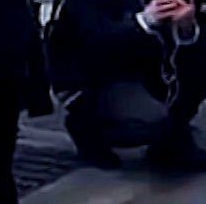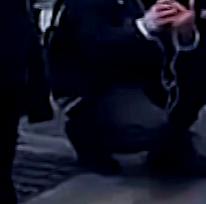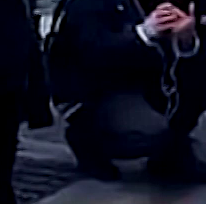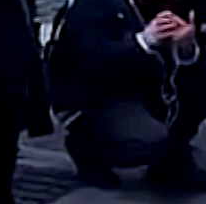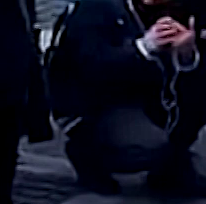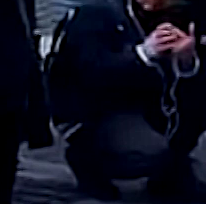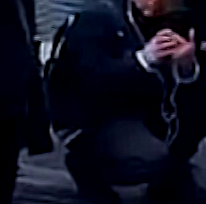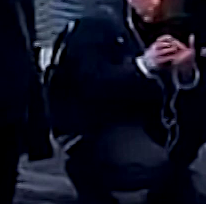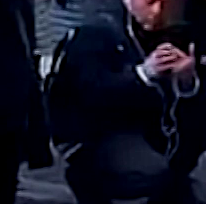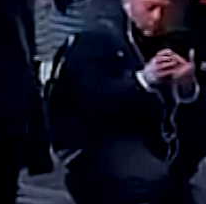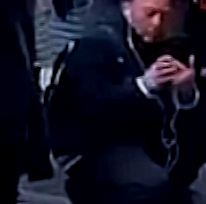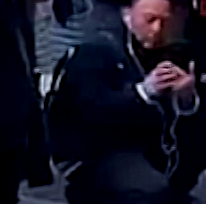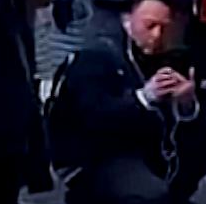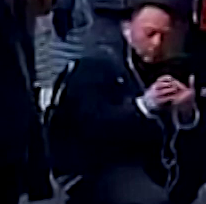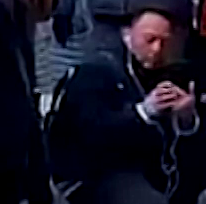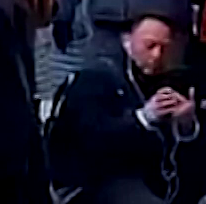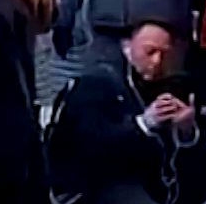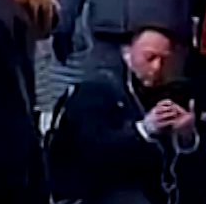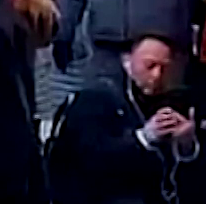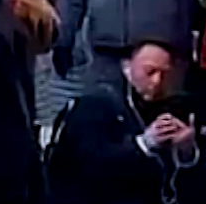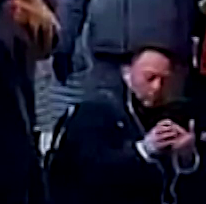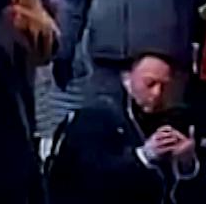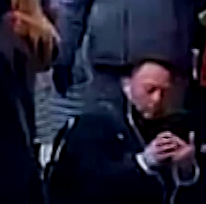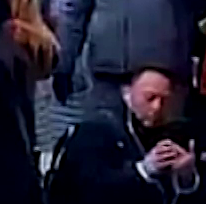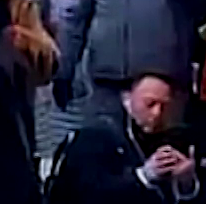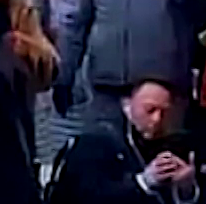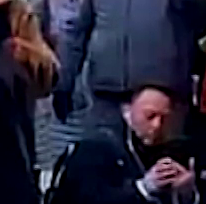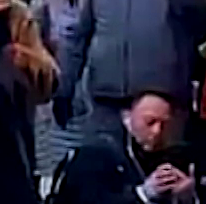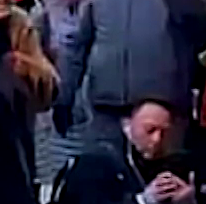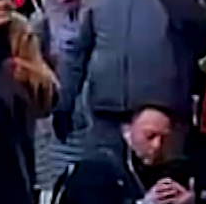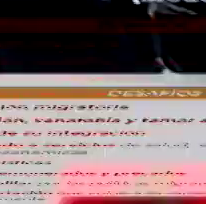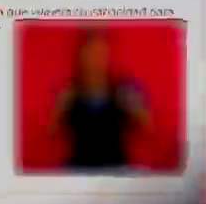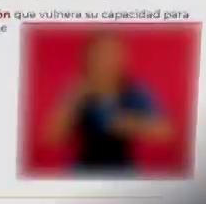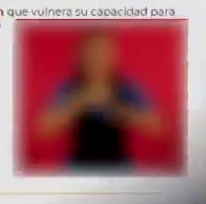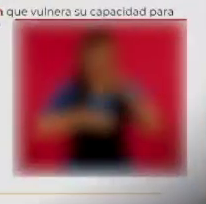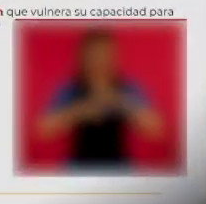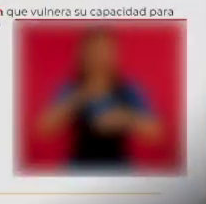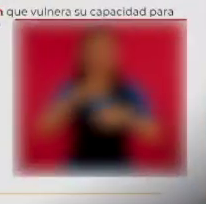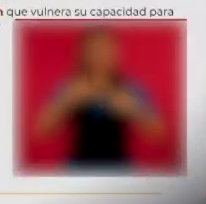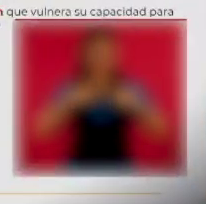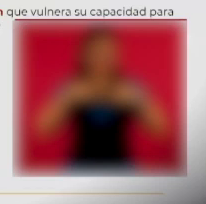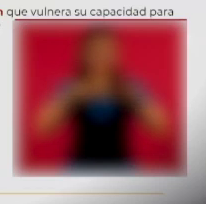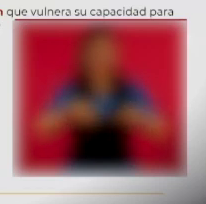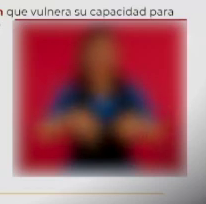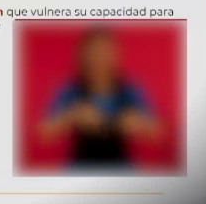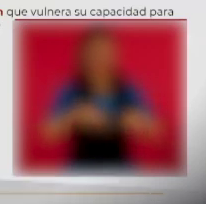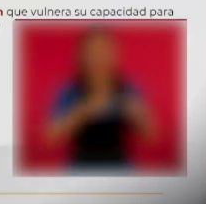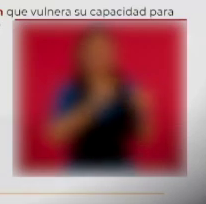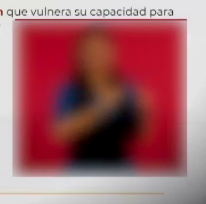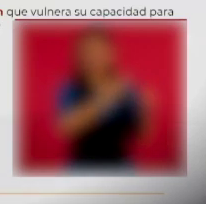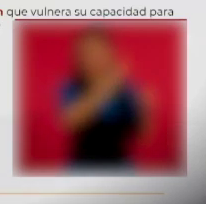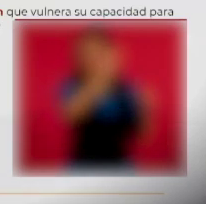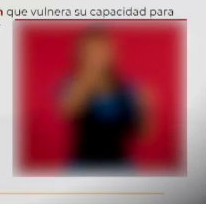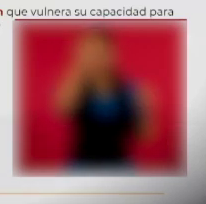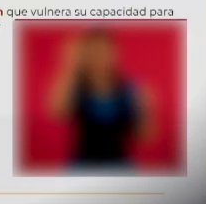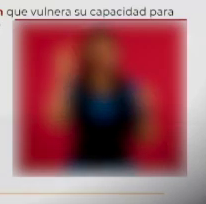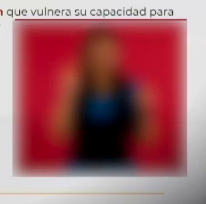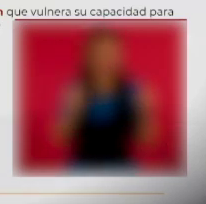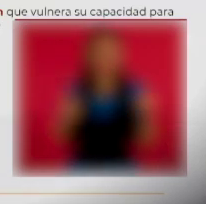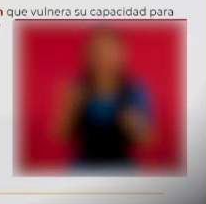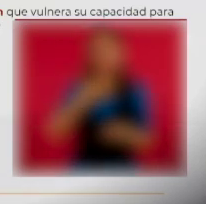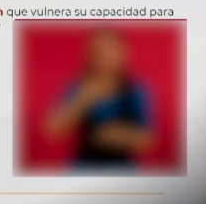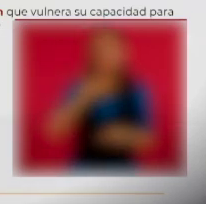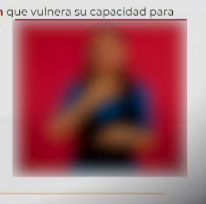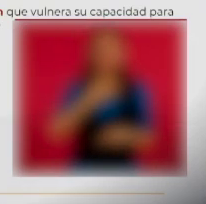aproximadamente 5.3 millones tienen estatus migratorio irregular. Y ahí, porque los desafíos que tienen